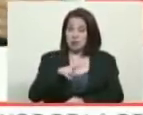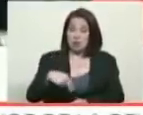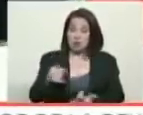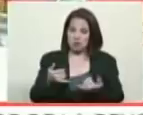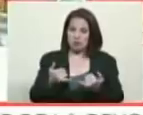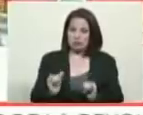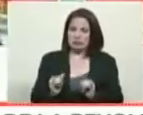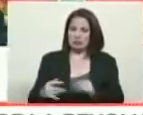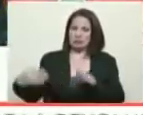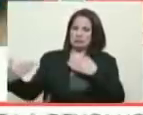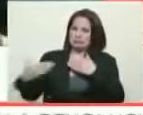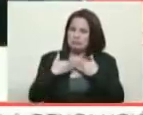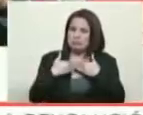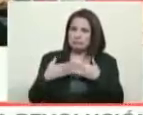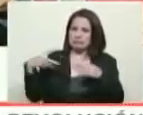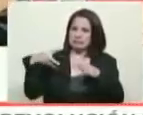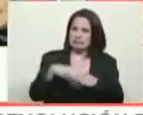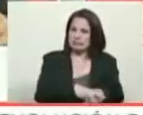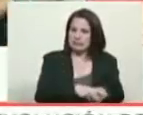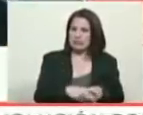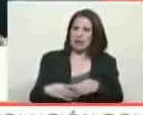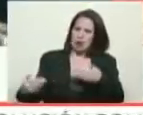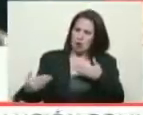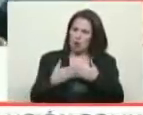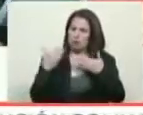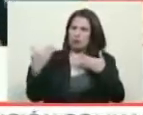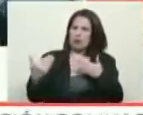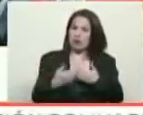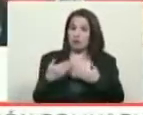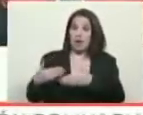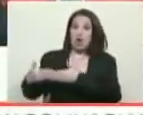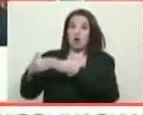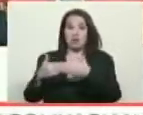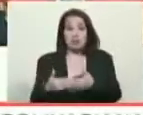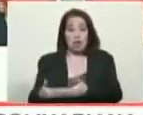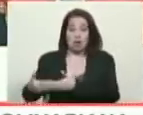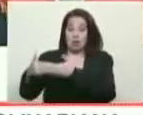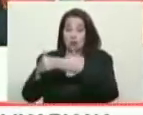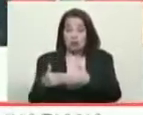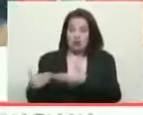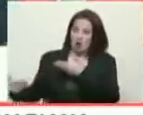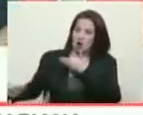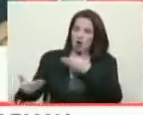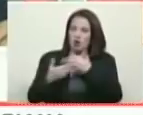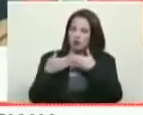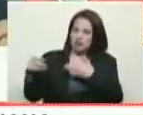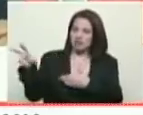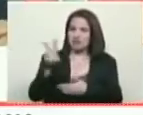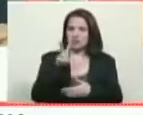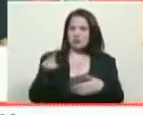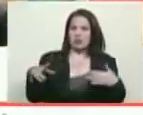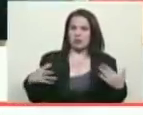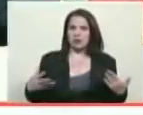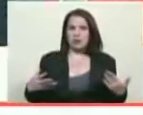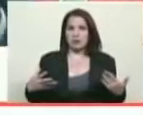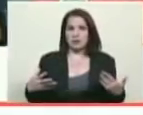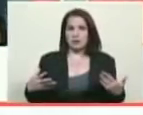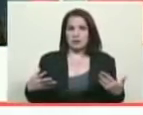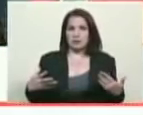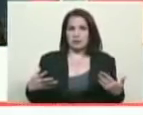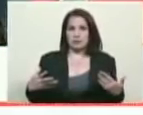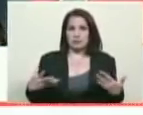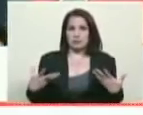de nuestras familias es el ataque de los eeuu en contra de venezuela con la